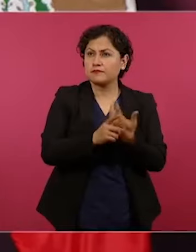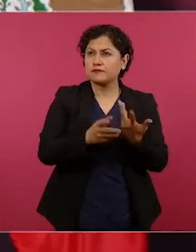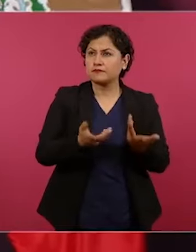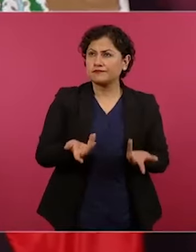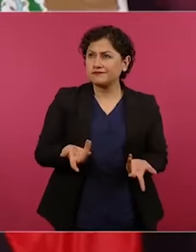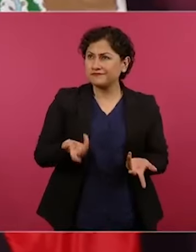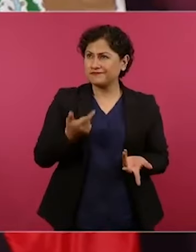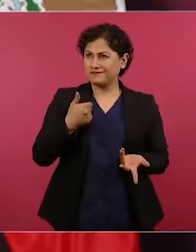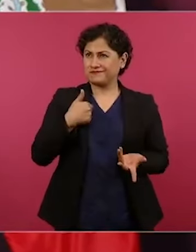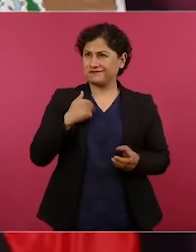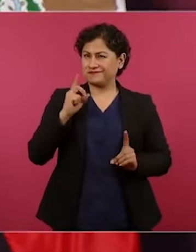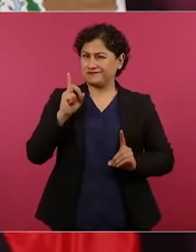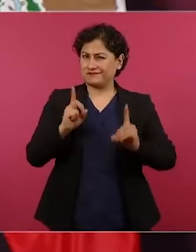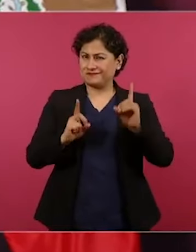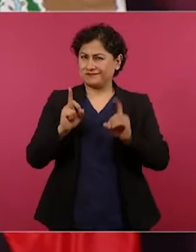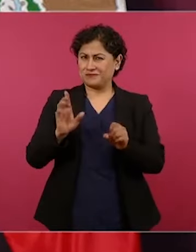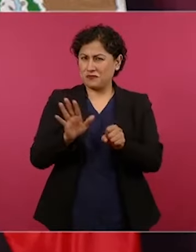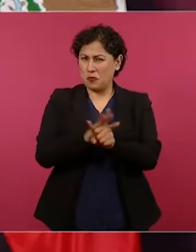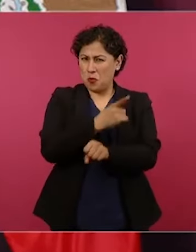un trabajador